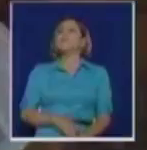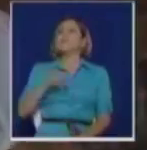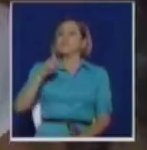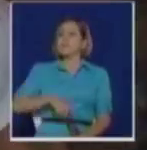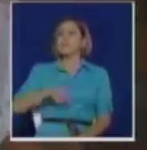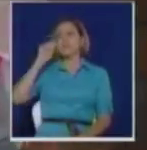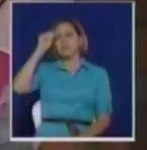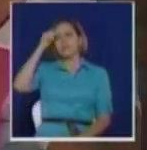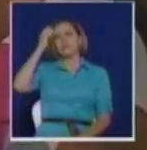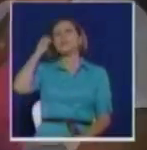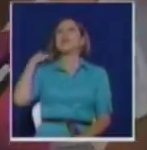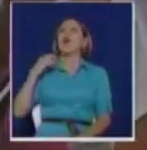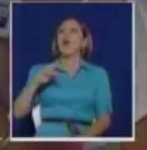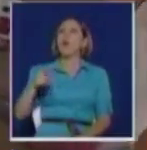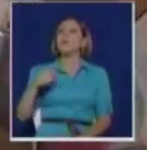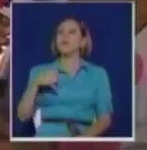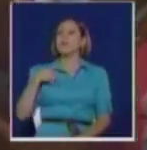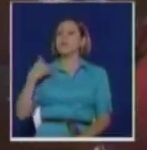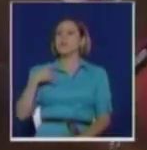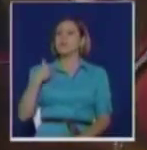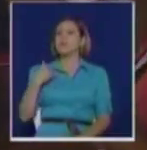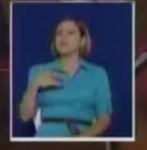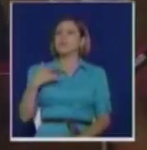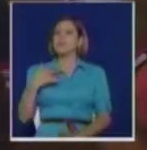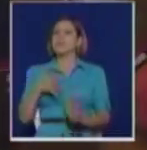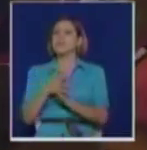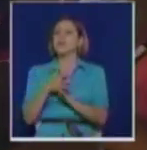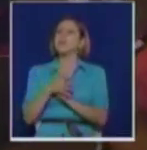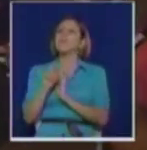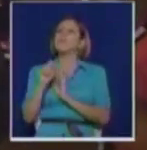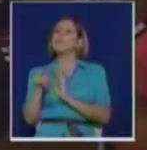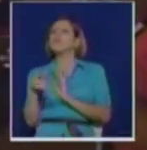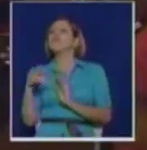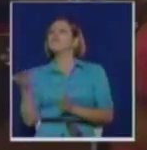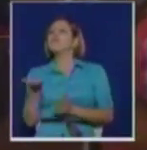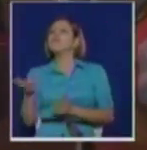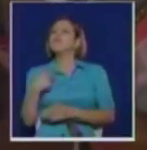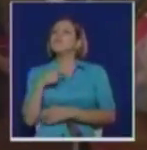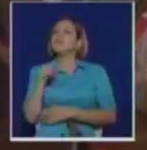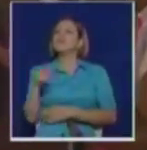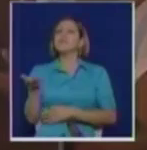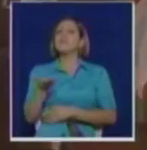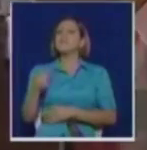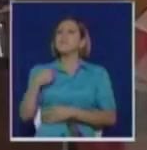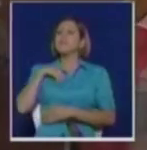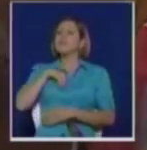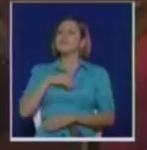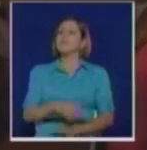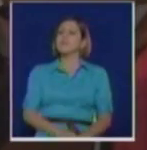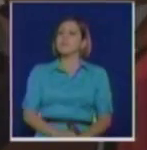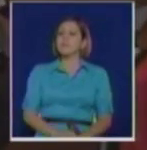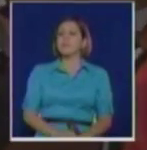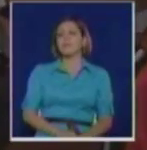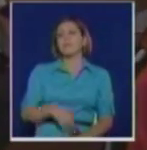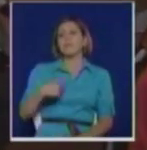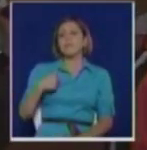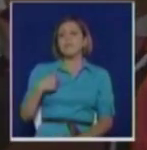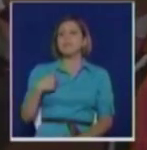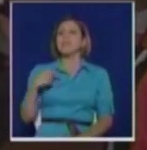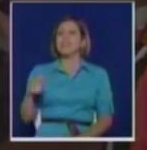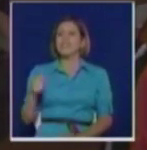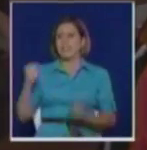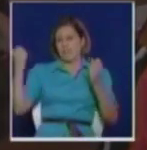nos encontramos con otros jóvenes. Cuéntenos exactamente en qué lugar estaban cuando se sintió el temblor. Estábamos en el